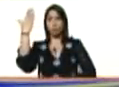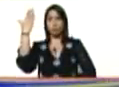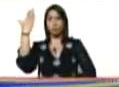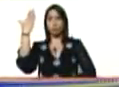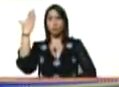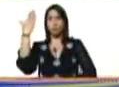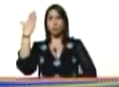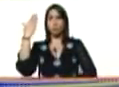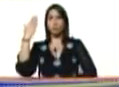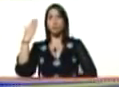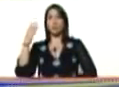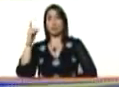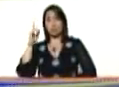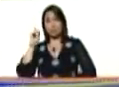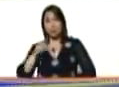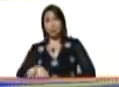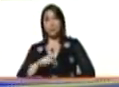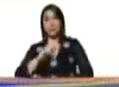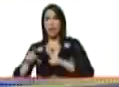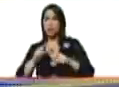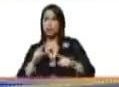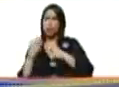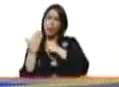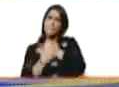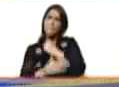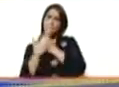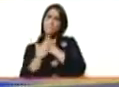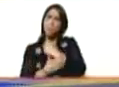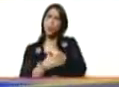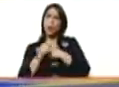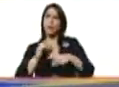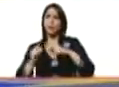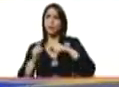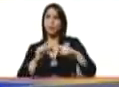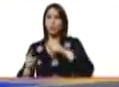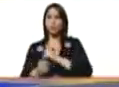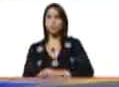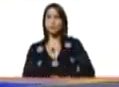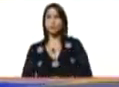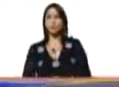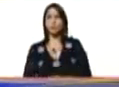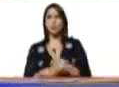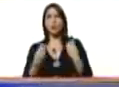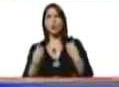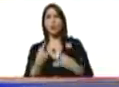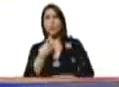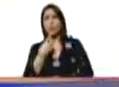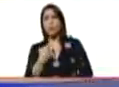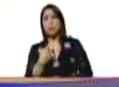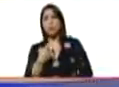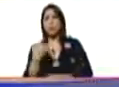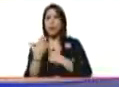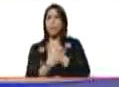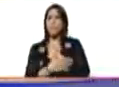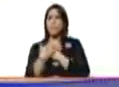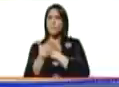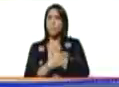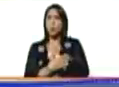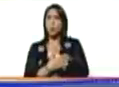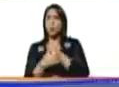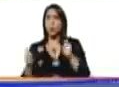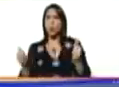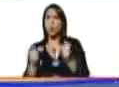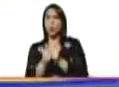la acción, a amor en acción. ¿Cómo es que dice? Amor son obras,